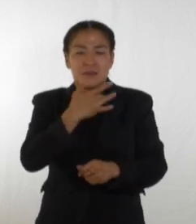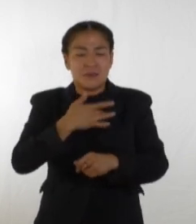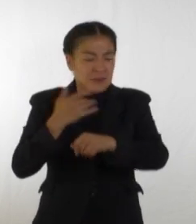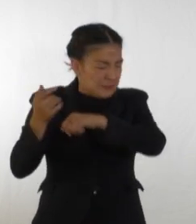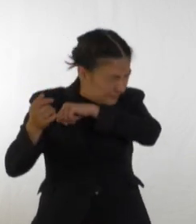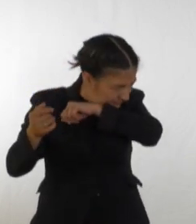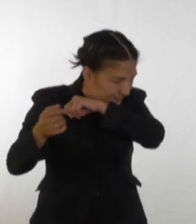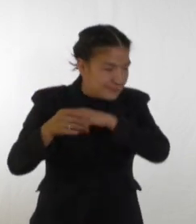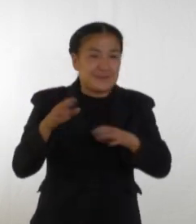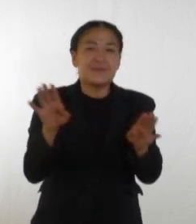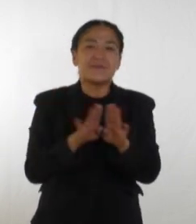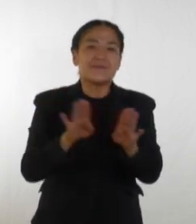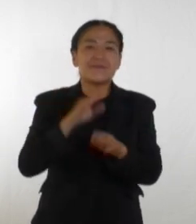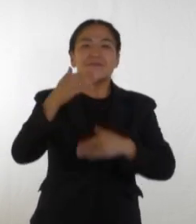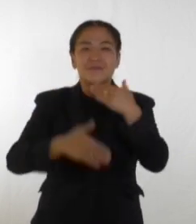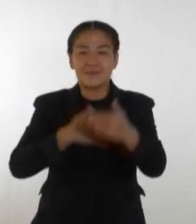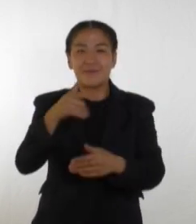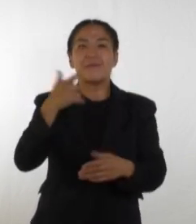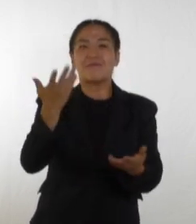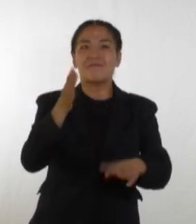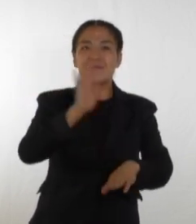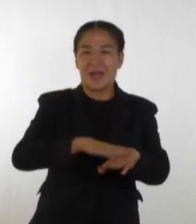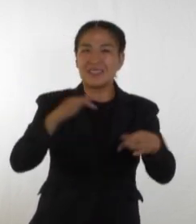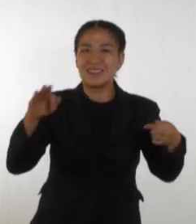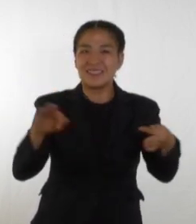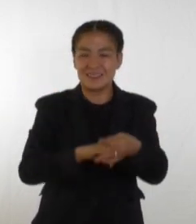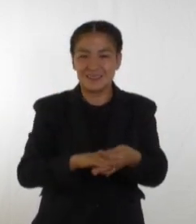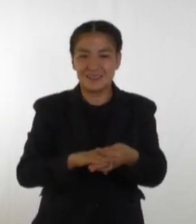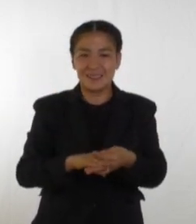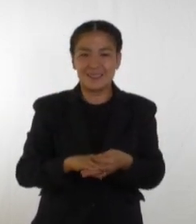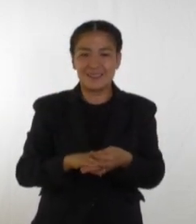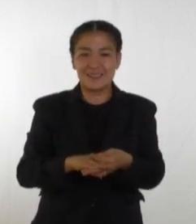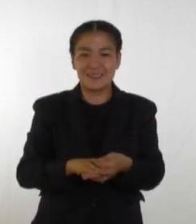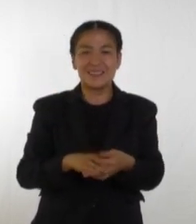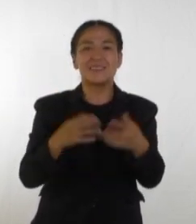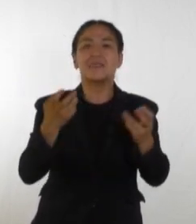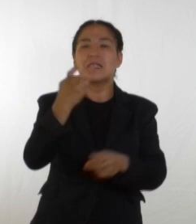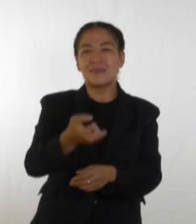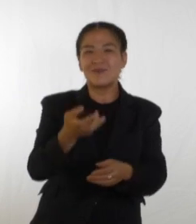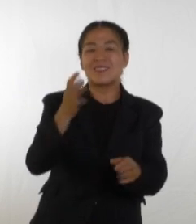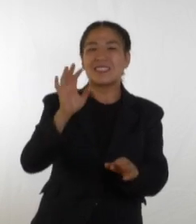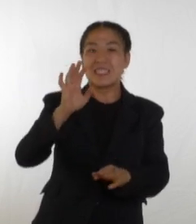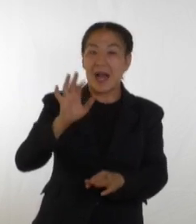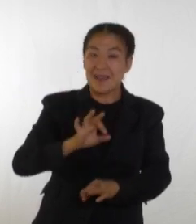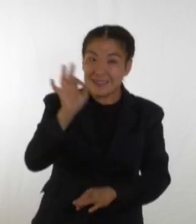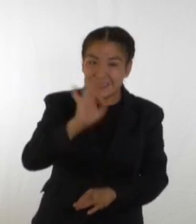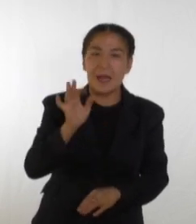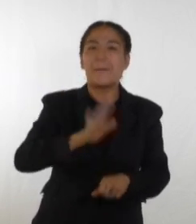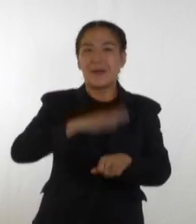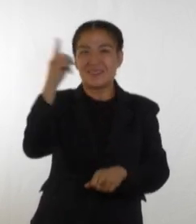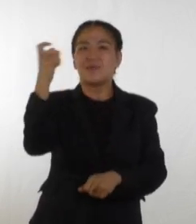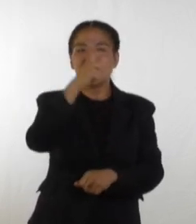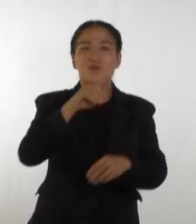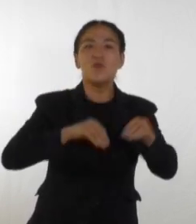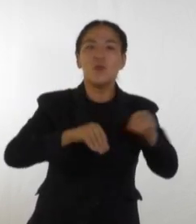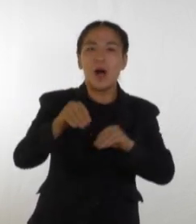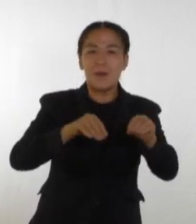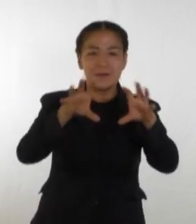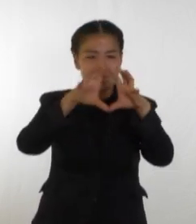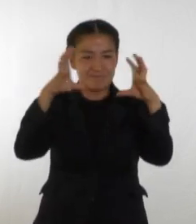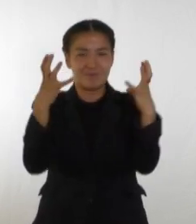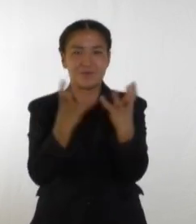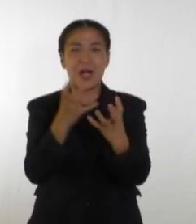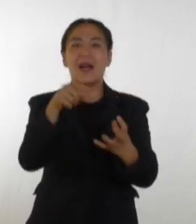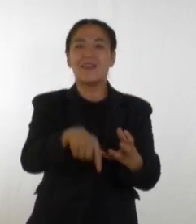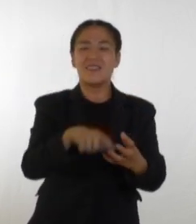realmente consideramos más cotidianas y más cercanas, muchas veces son mucho más complicadas que el movimiento de los planetas,